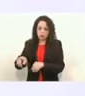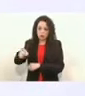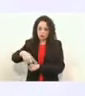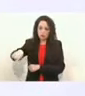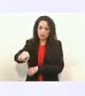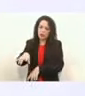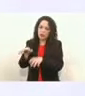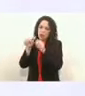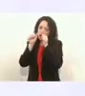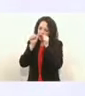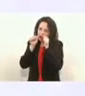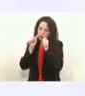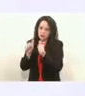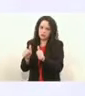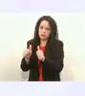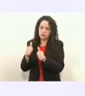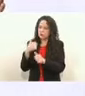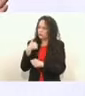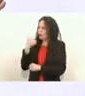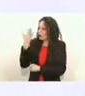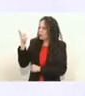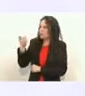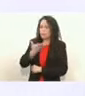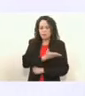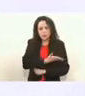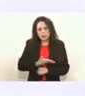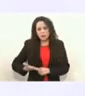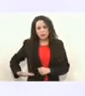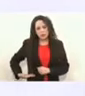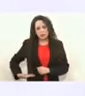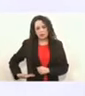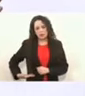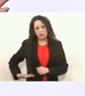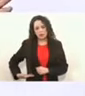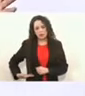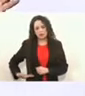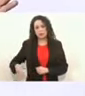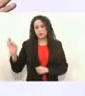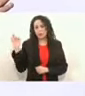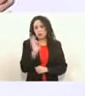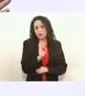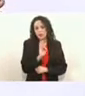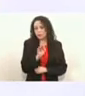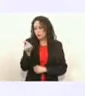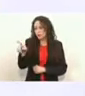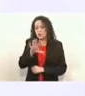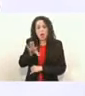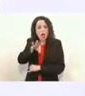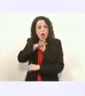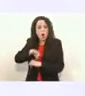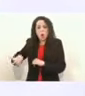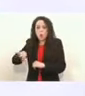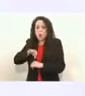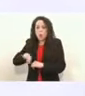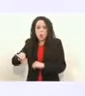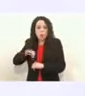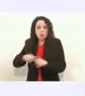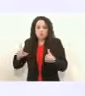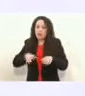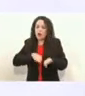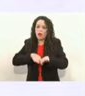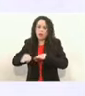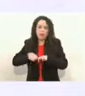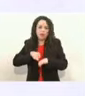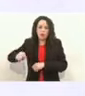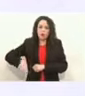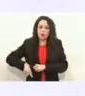compañeros, presidente. Tal vez es la parte final de su caminar, que ha sido ejemplar, y